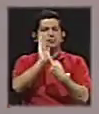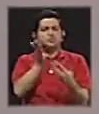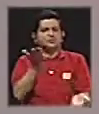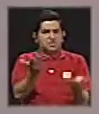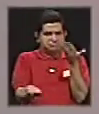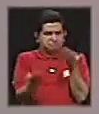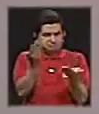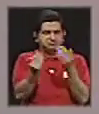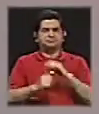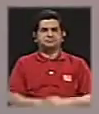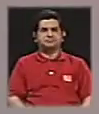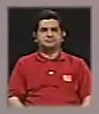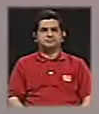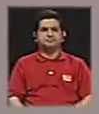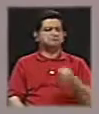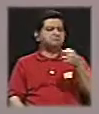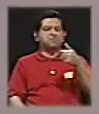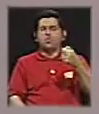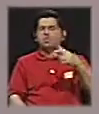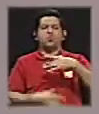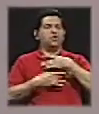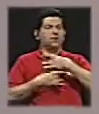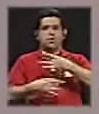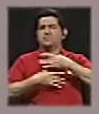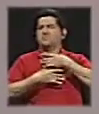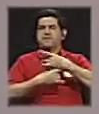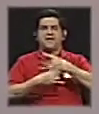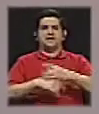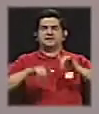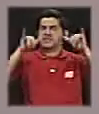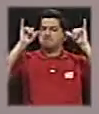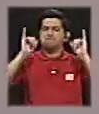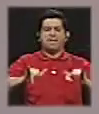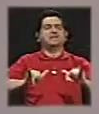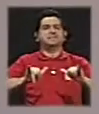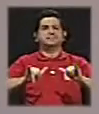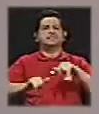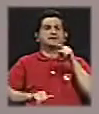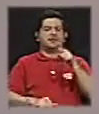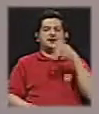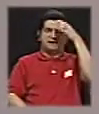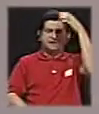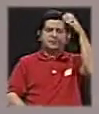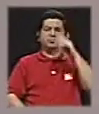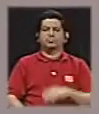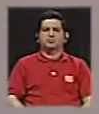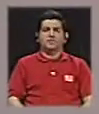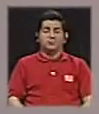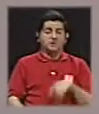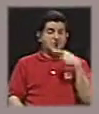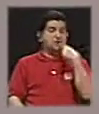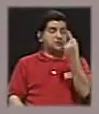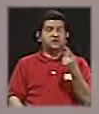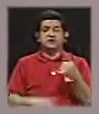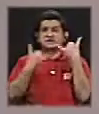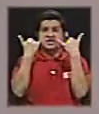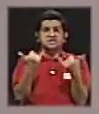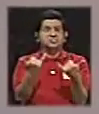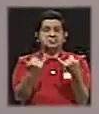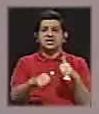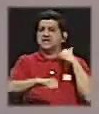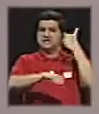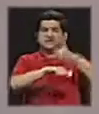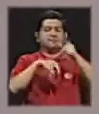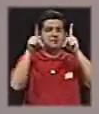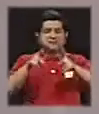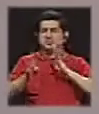que su poco interés hacia la conservación de la cultura. Es decir, ellos daban por sentado de que la gente